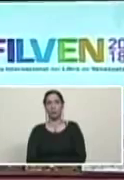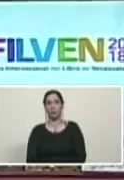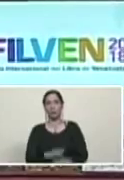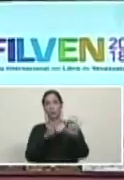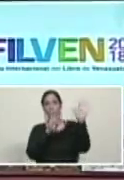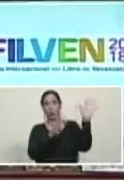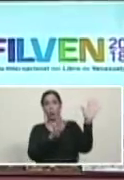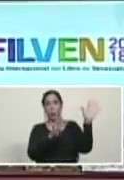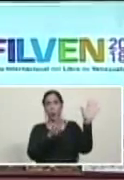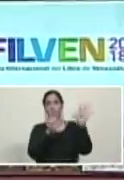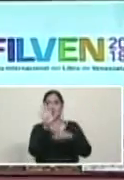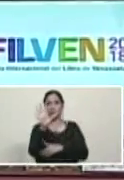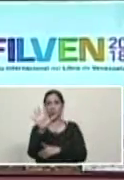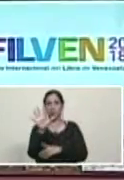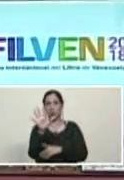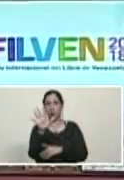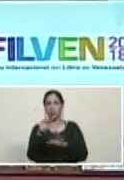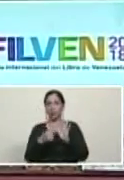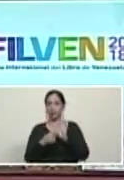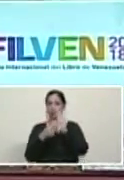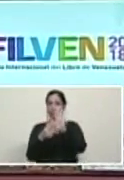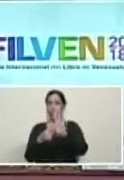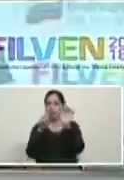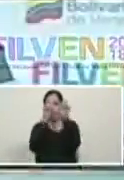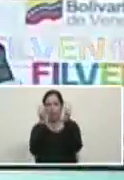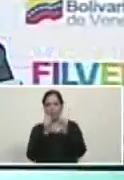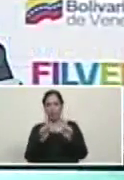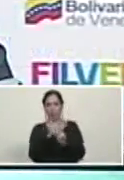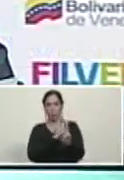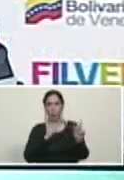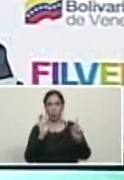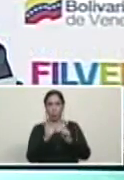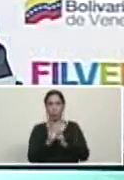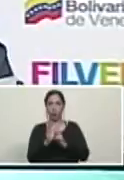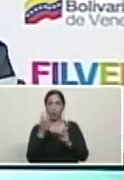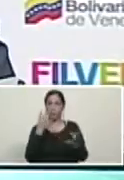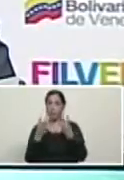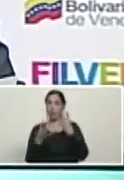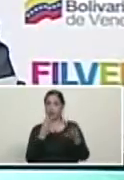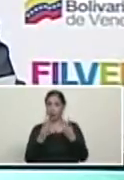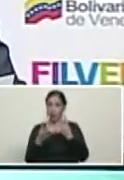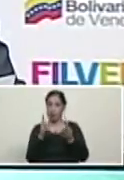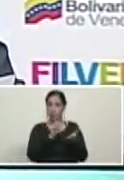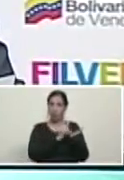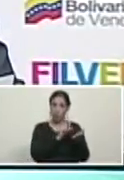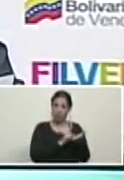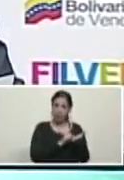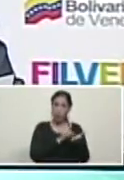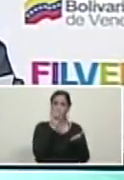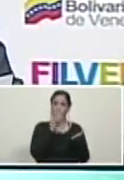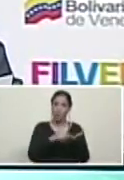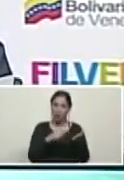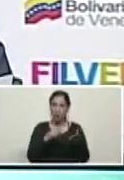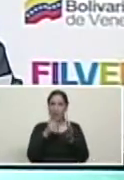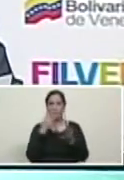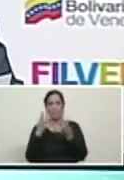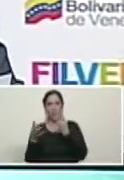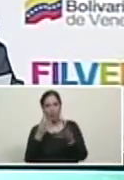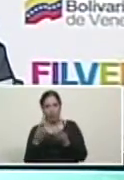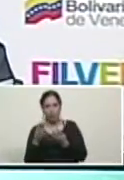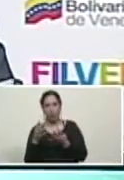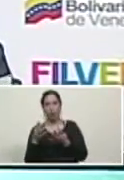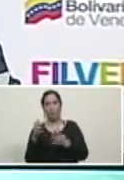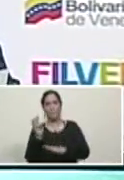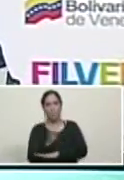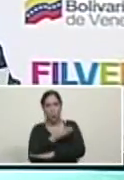95 presentaciones artísticas y culturales. Es un festival, además del libro, es un festival de la música, del teatro